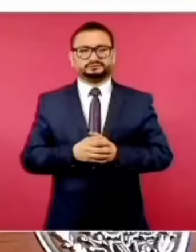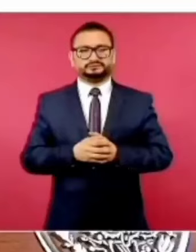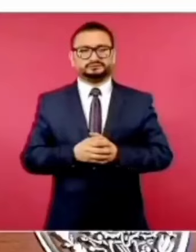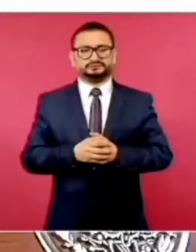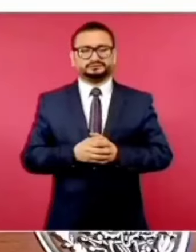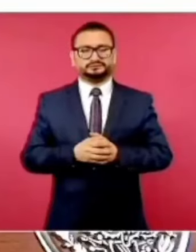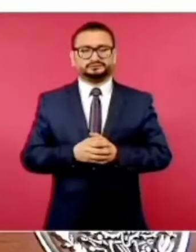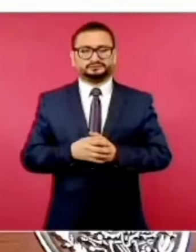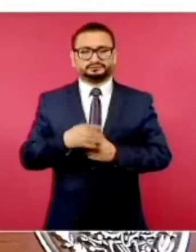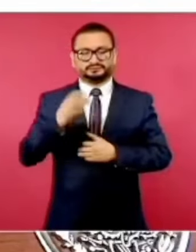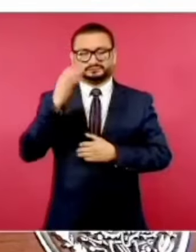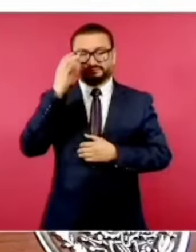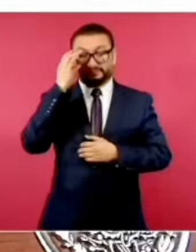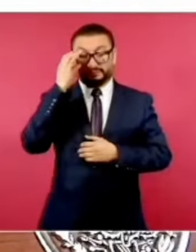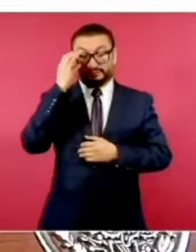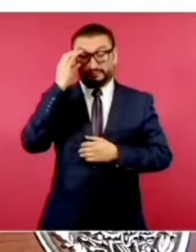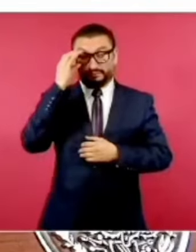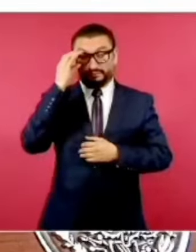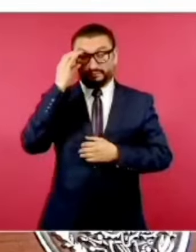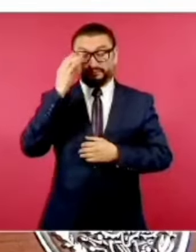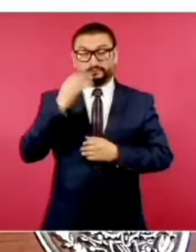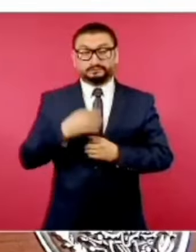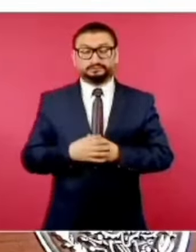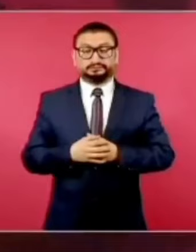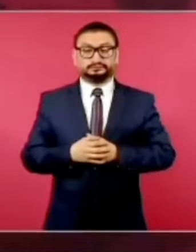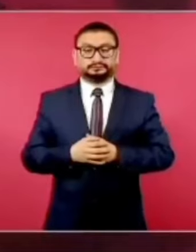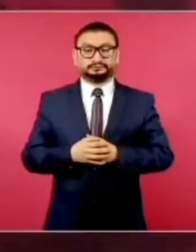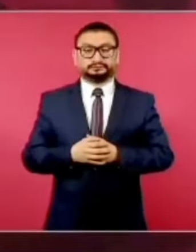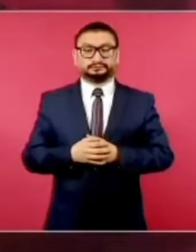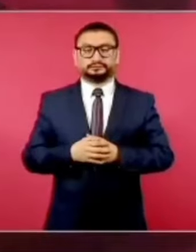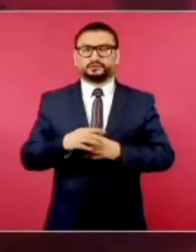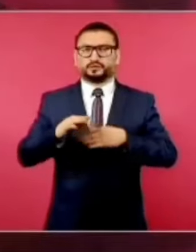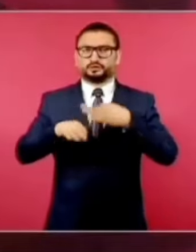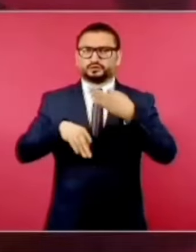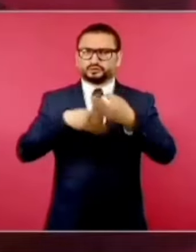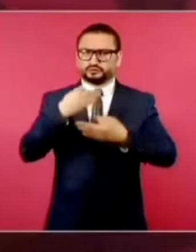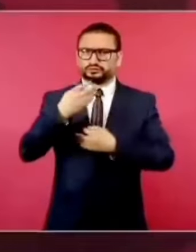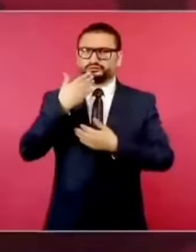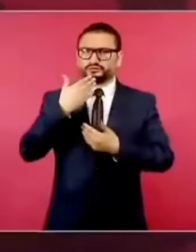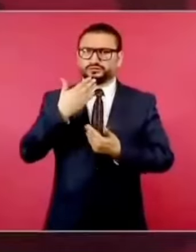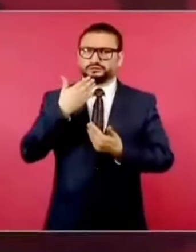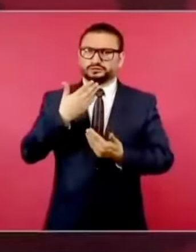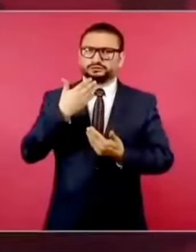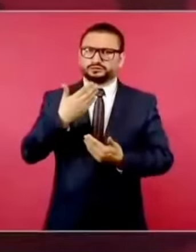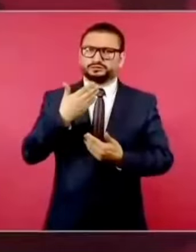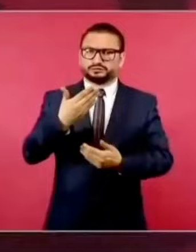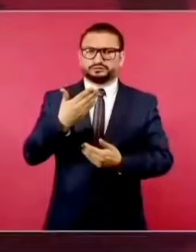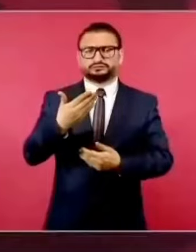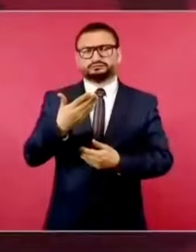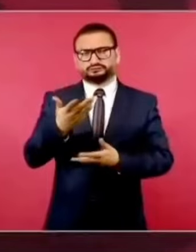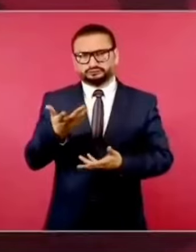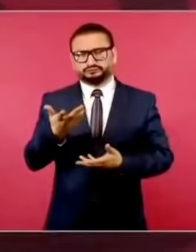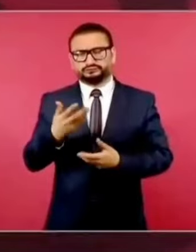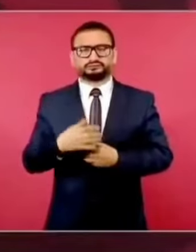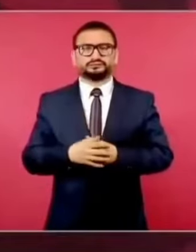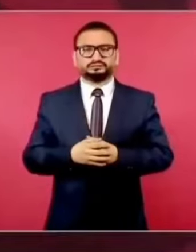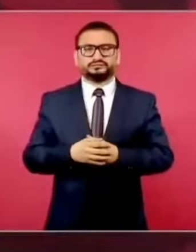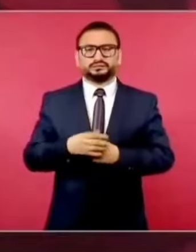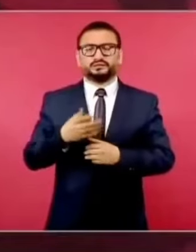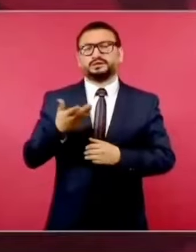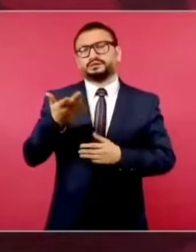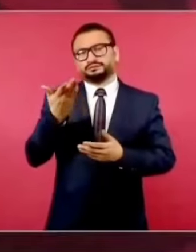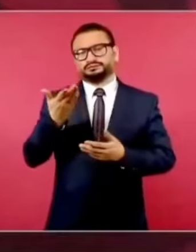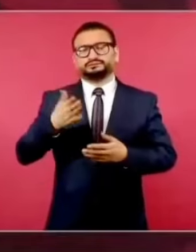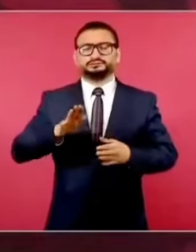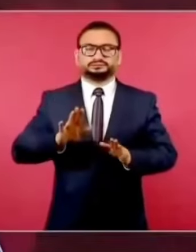De modo que va muy bien todo. Bueno, decía, va a